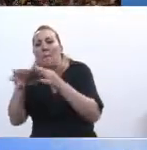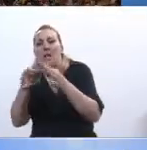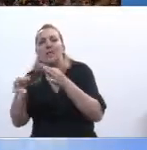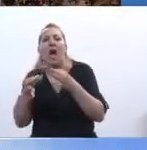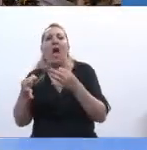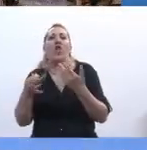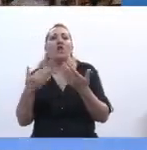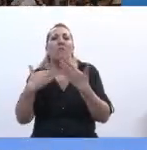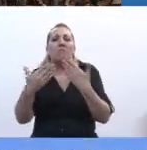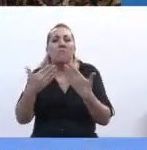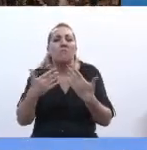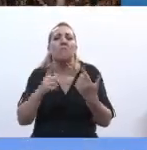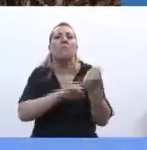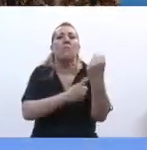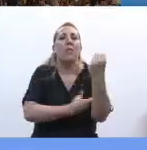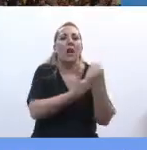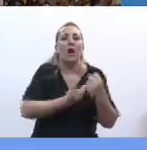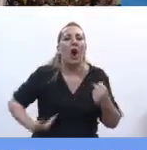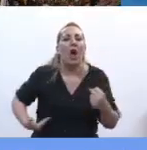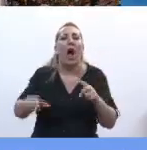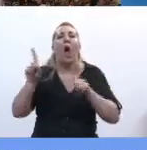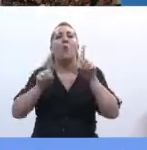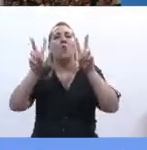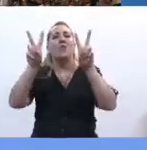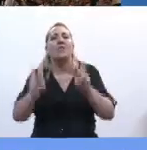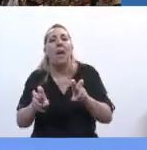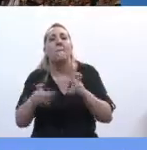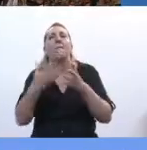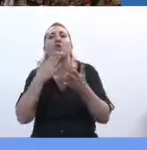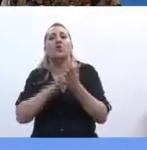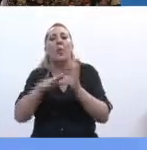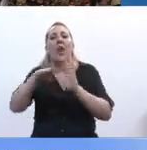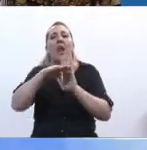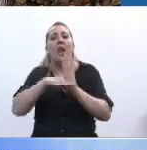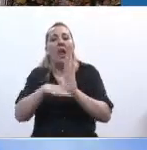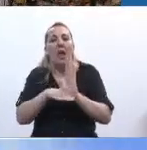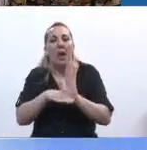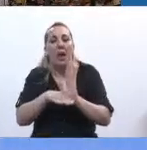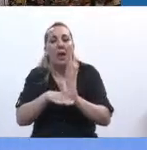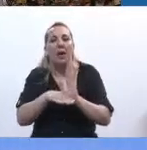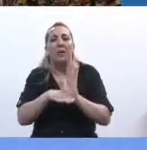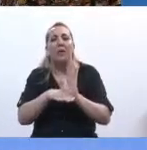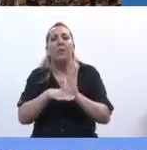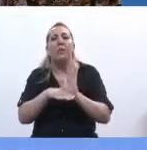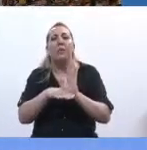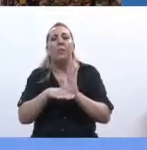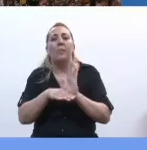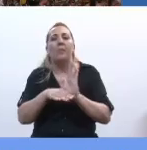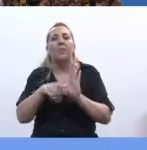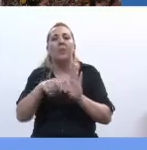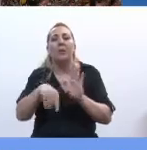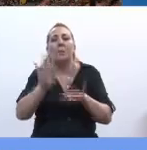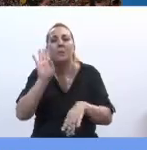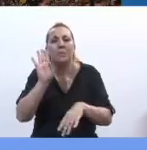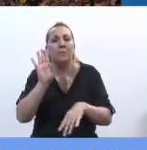con el poder ejecutivo son algunos aspectos de la reglamentación especialmente en los distintos